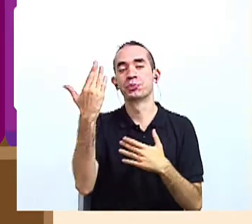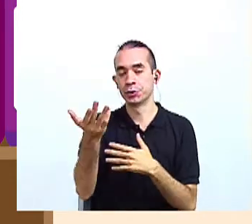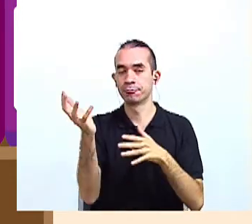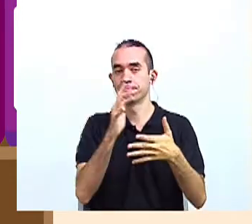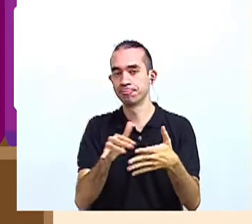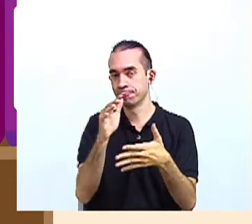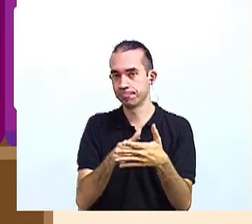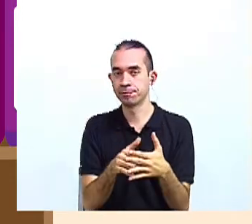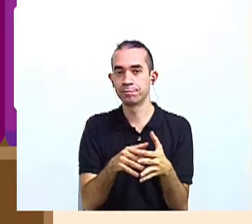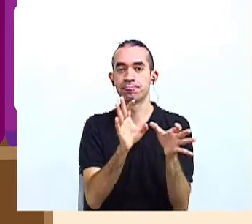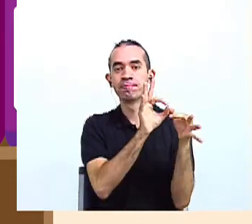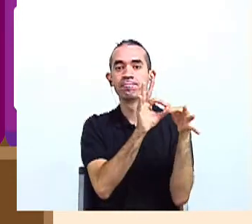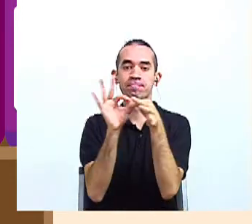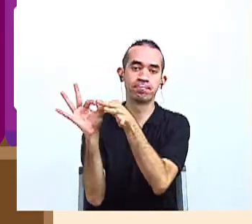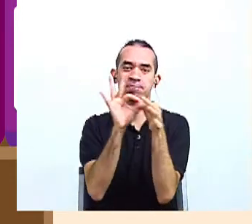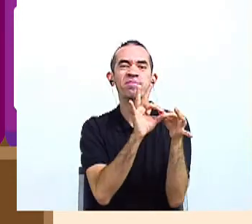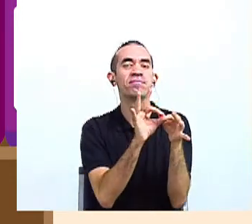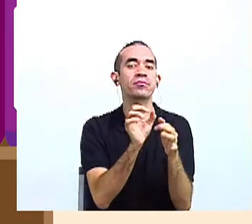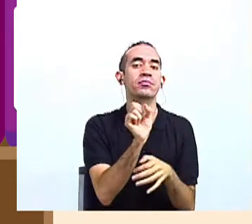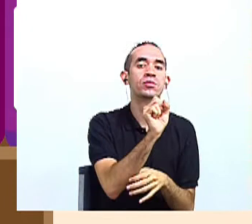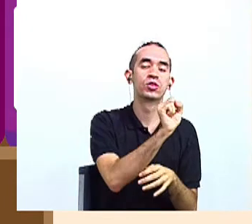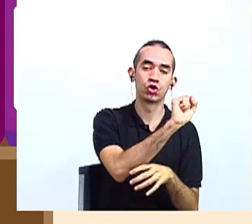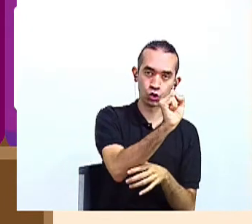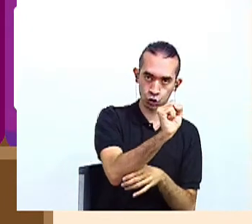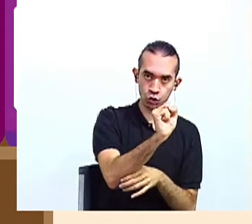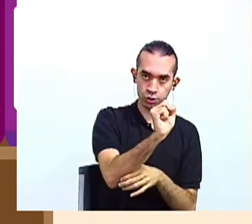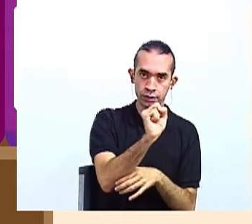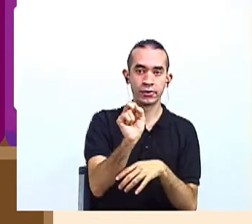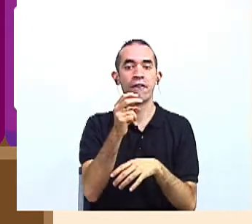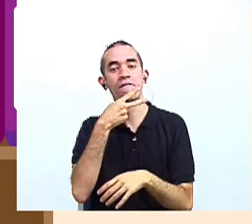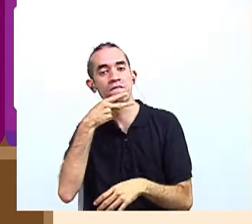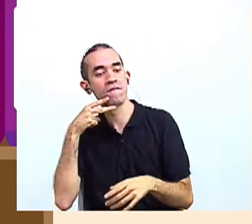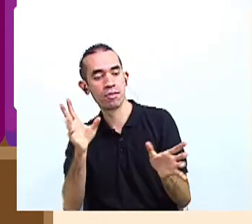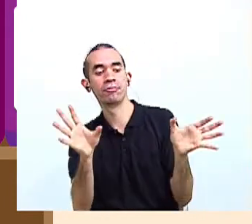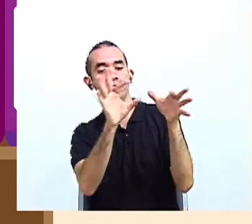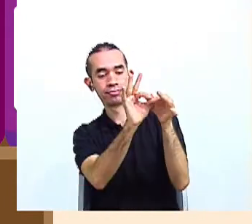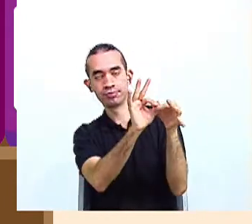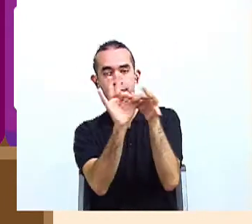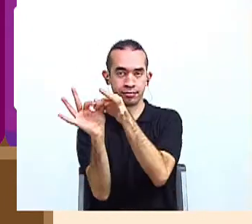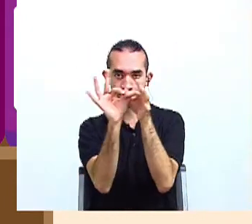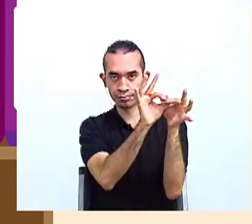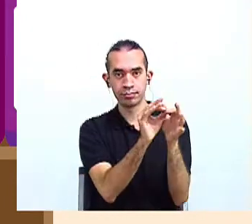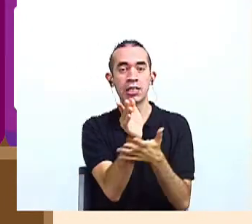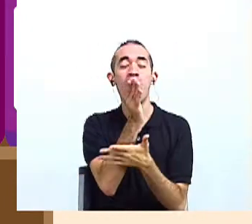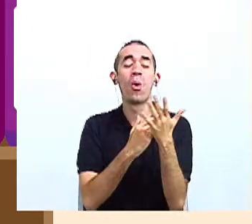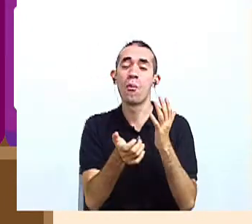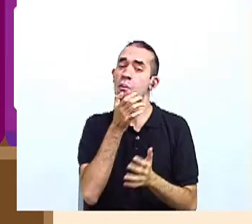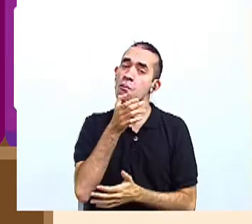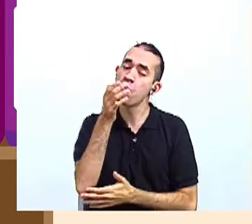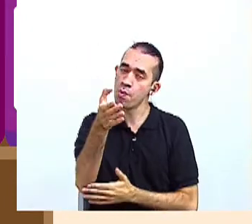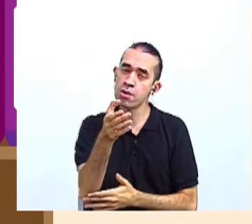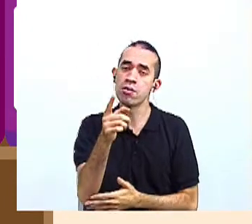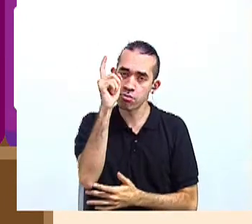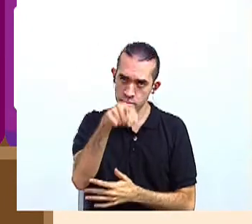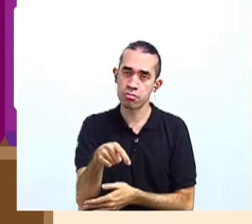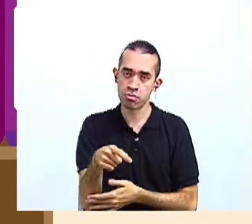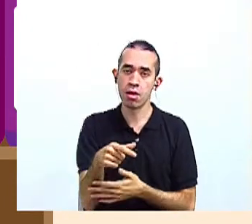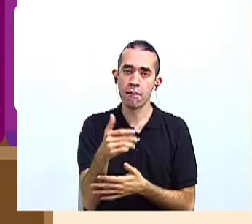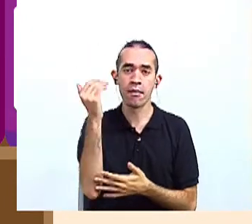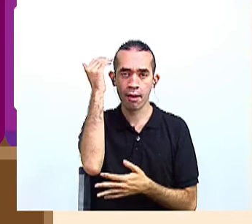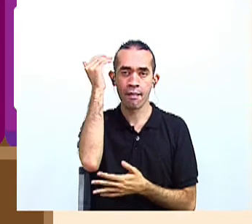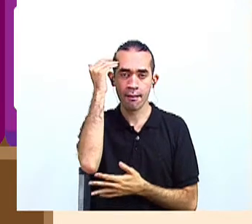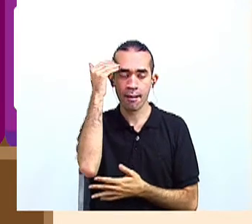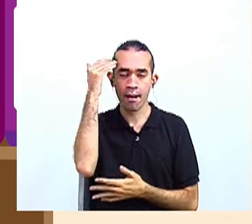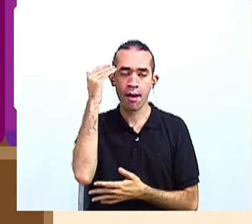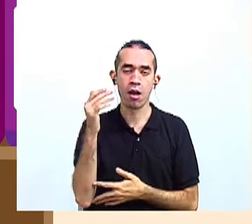la concordancia que debe existir entre el sujeto y el verbo. Algunas de las recomendaciones que debemos tomar en cuenta a la